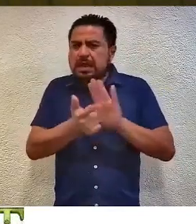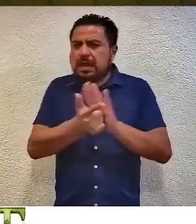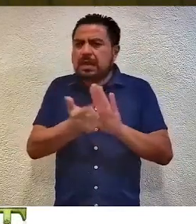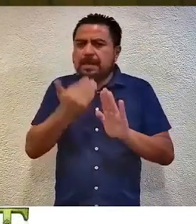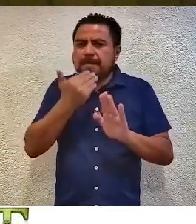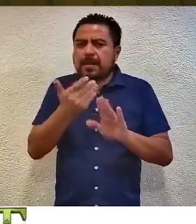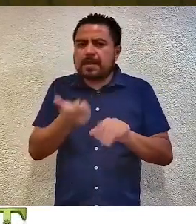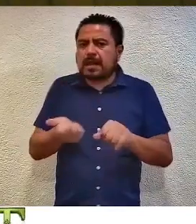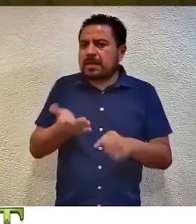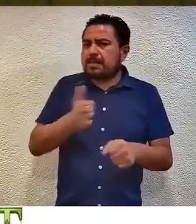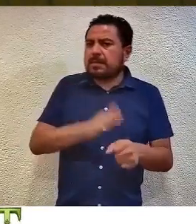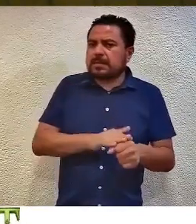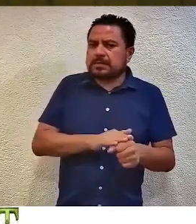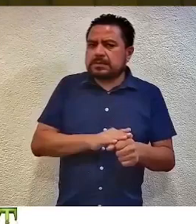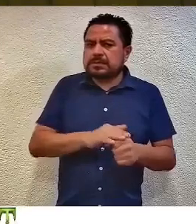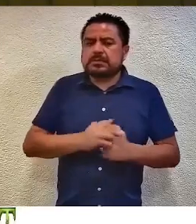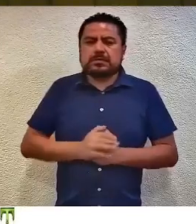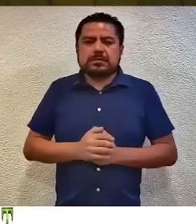administrativa.